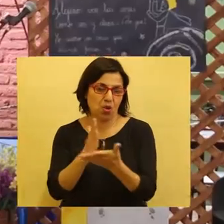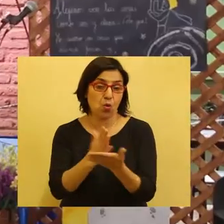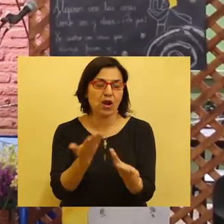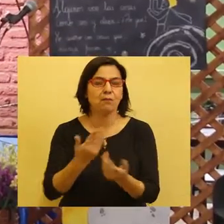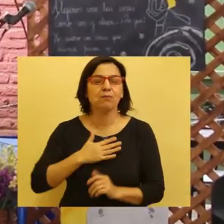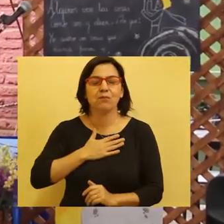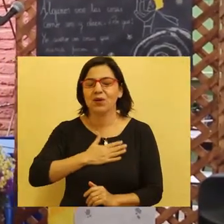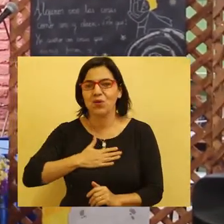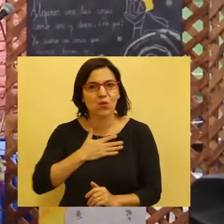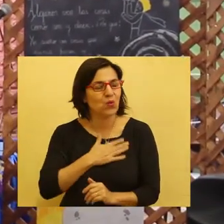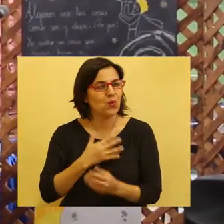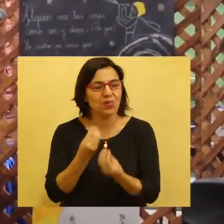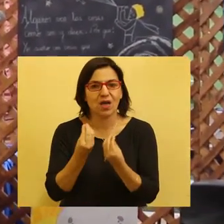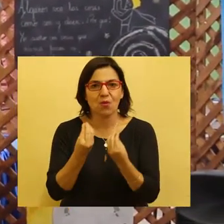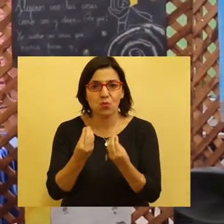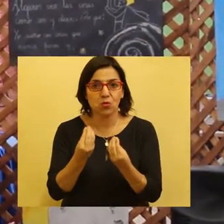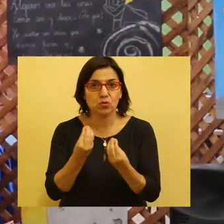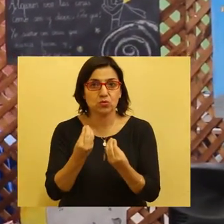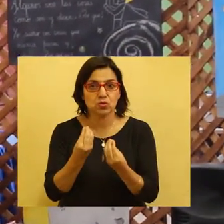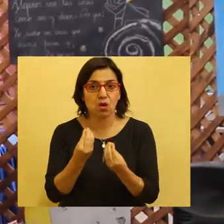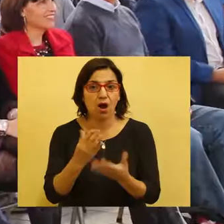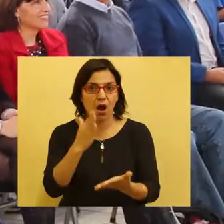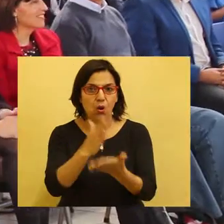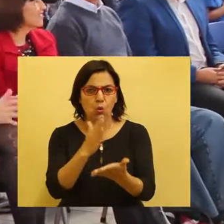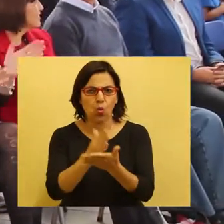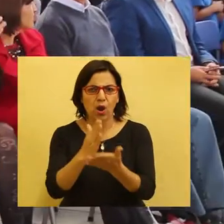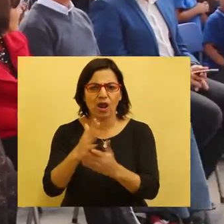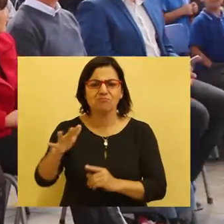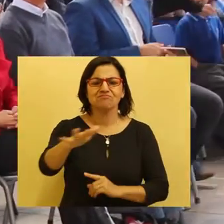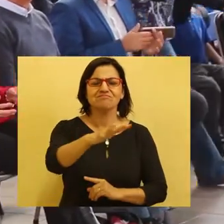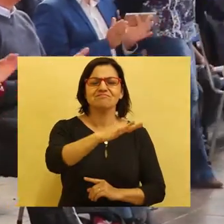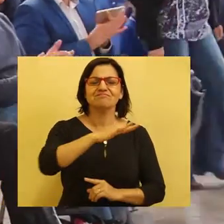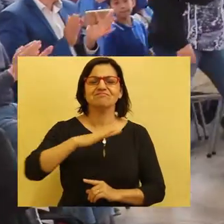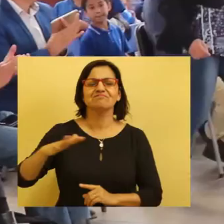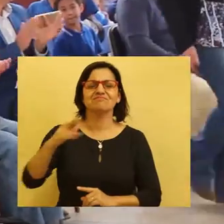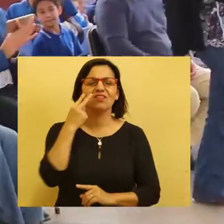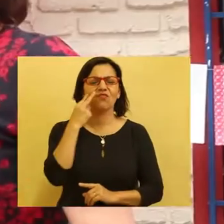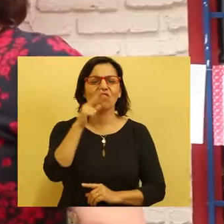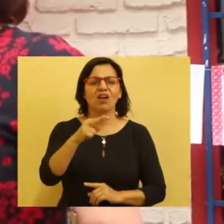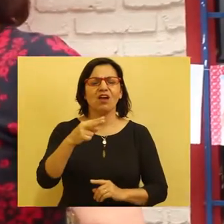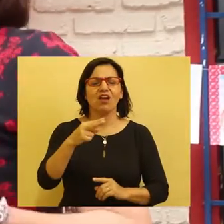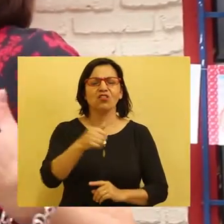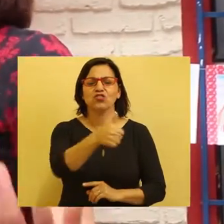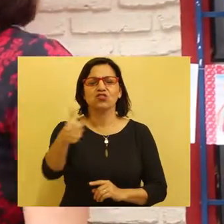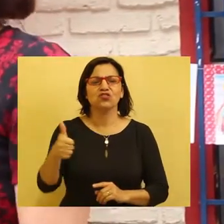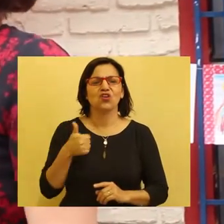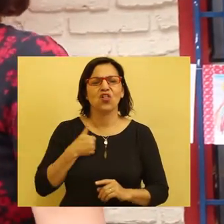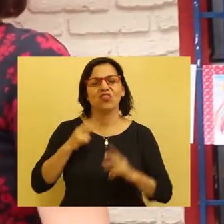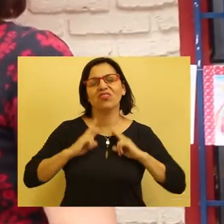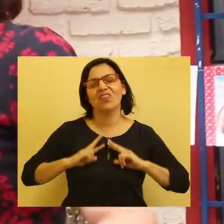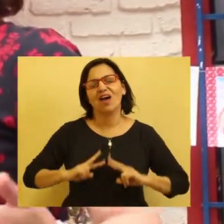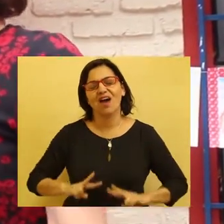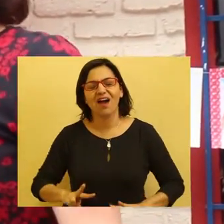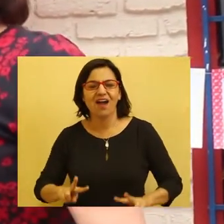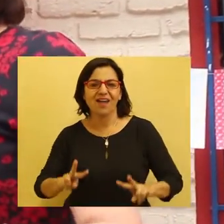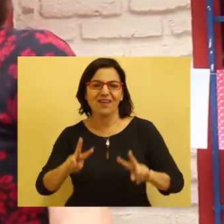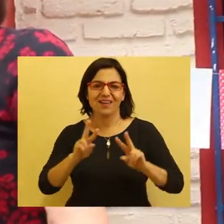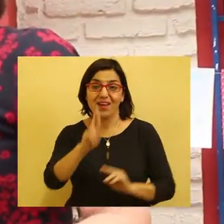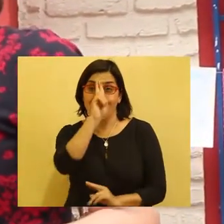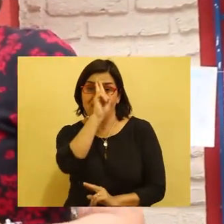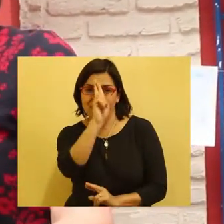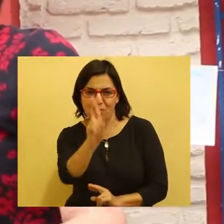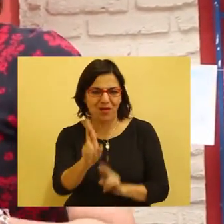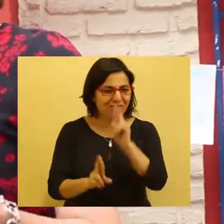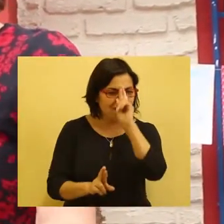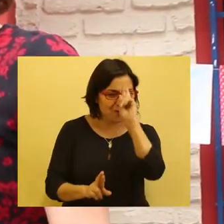escuelas. Me gusta mucho cuando en las escuelas se percibe un ambiente de relajación. Aquí toda la